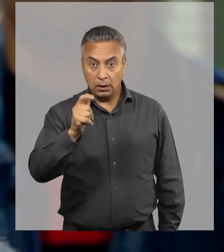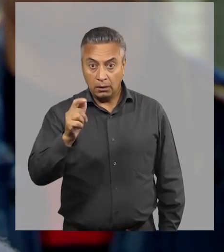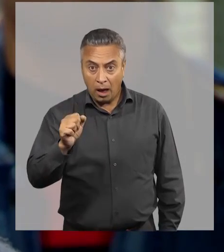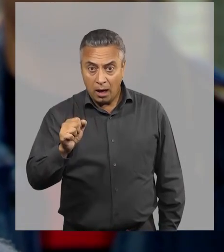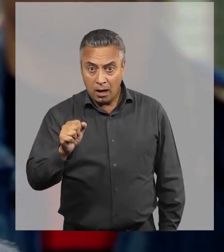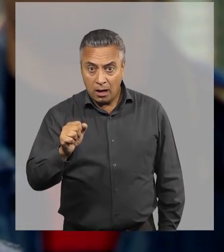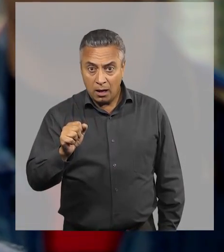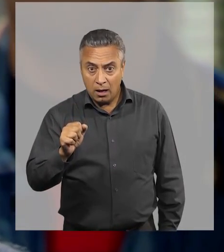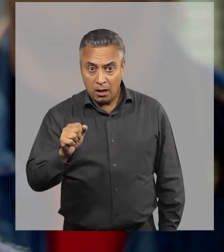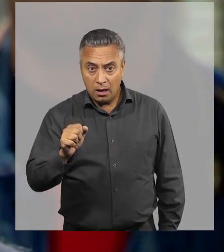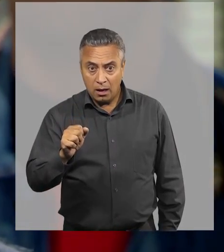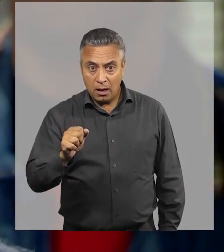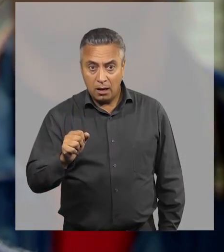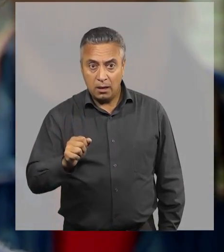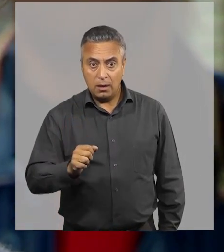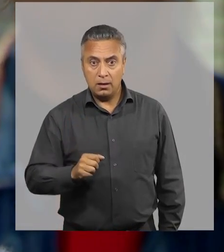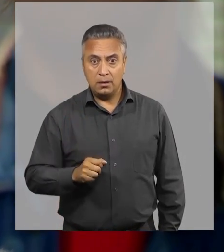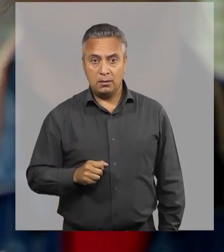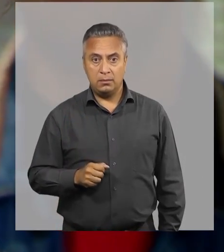¿La Rita?